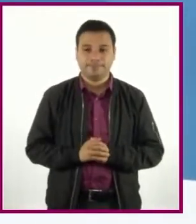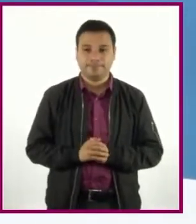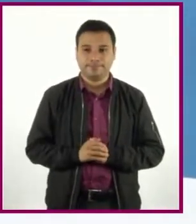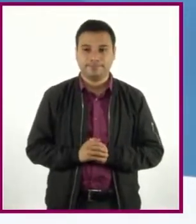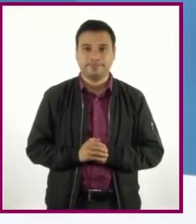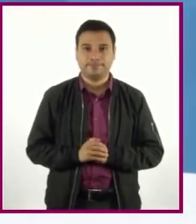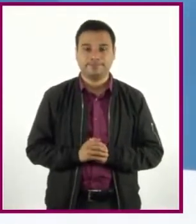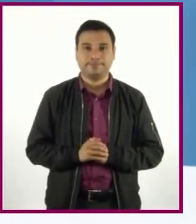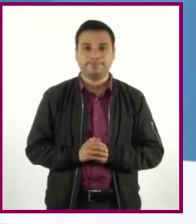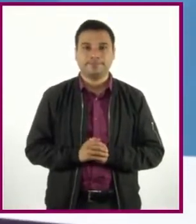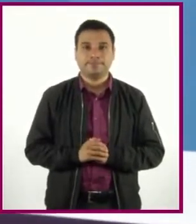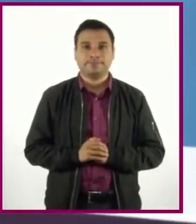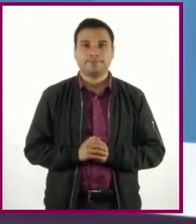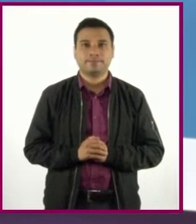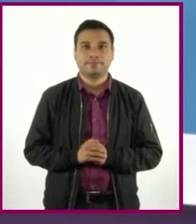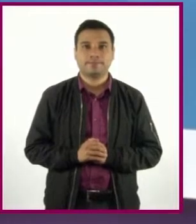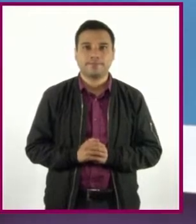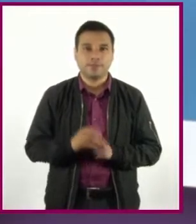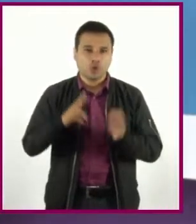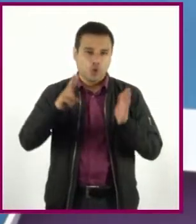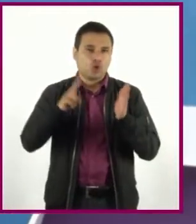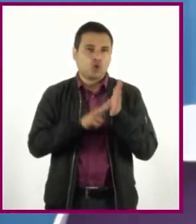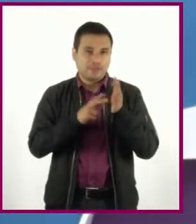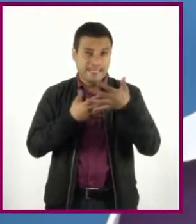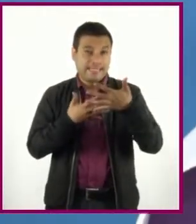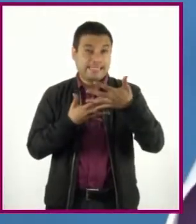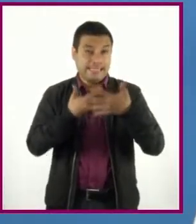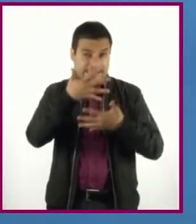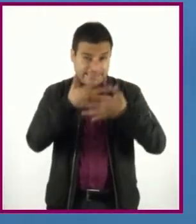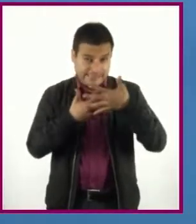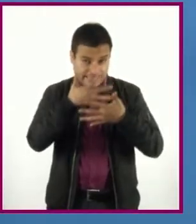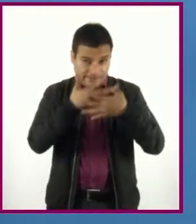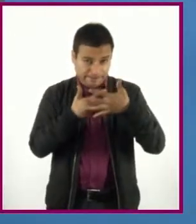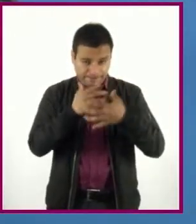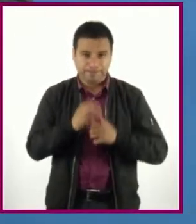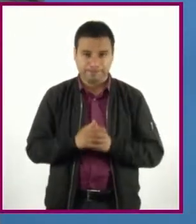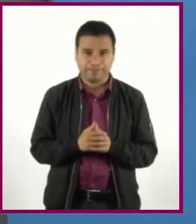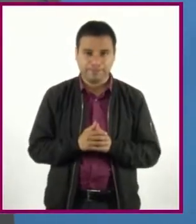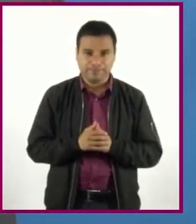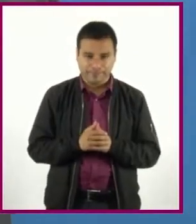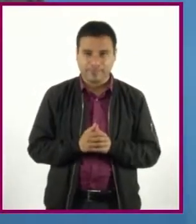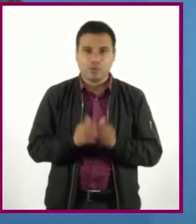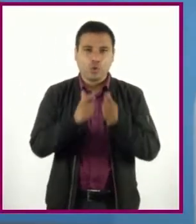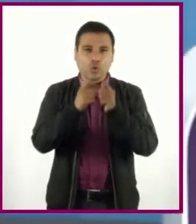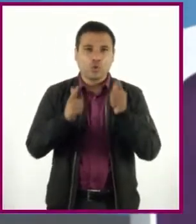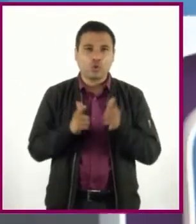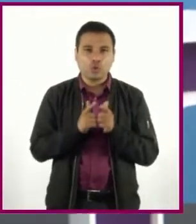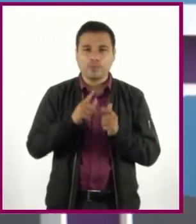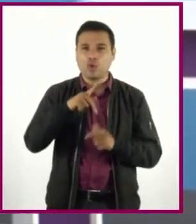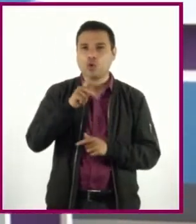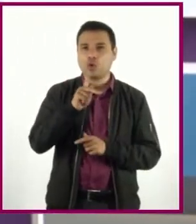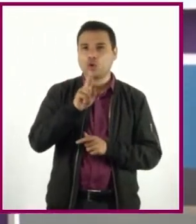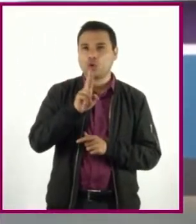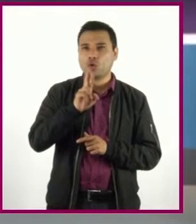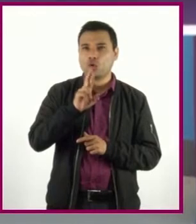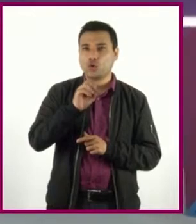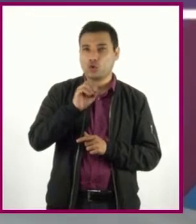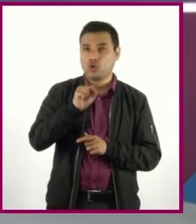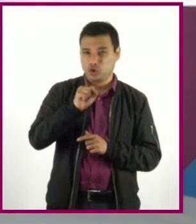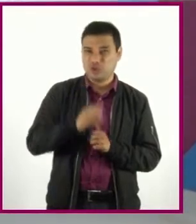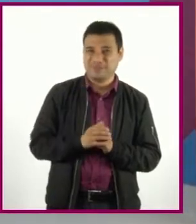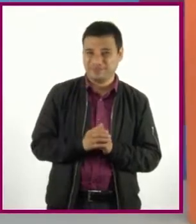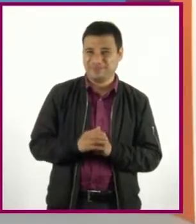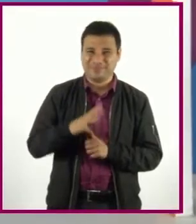en los primeros días de 2015, los combatientes kurdos de la ciudad de Kobane, auxiliados por